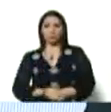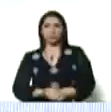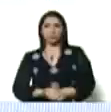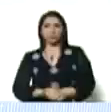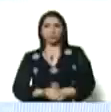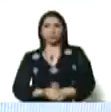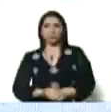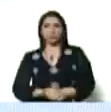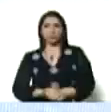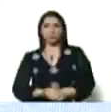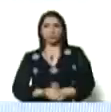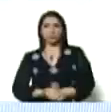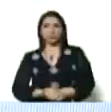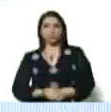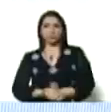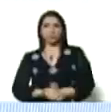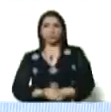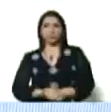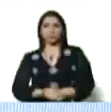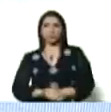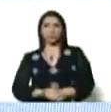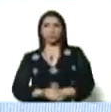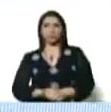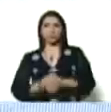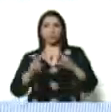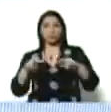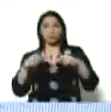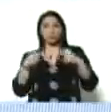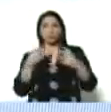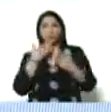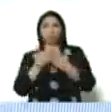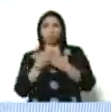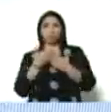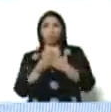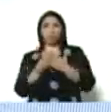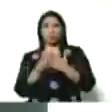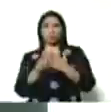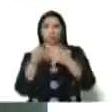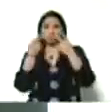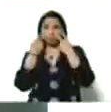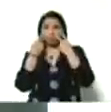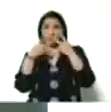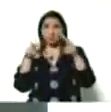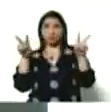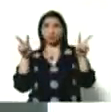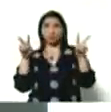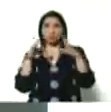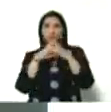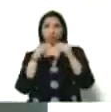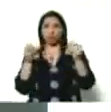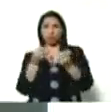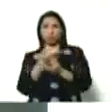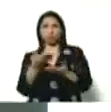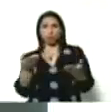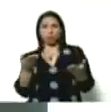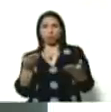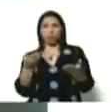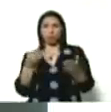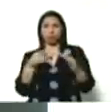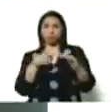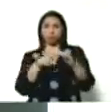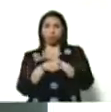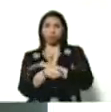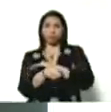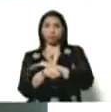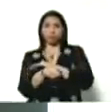Y ahí está. Una nueva propuesta que va a ser visible para todos los que se introduzcan en esa página